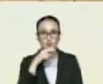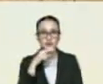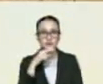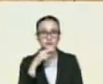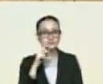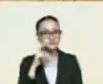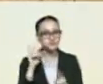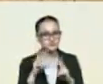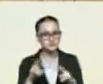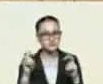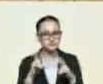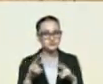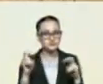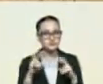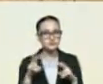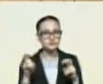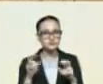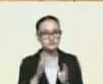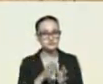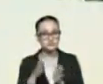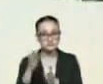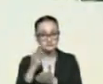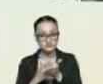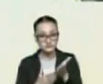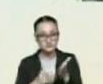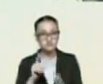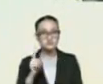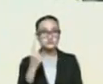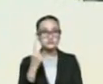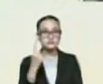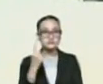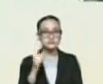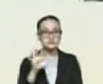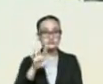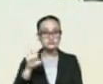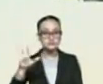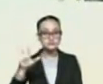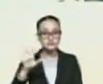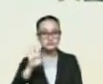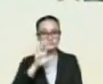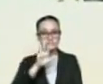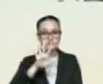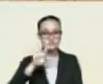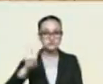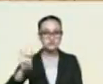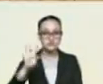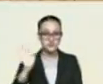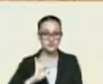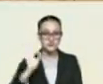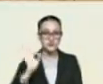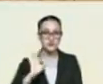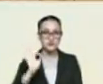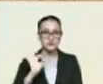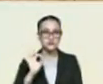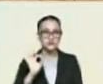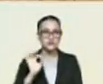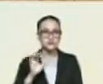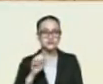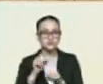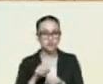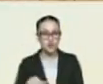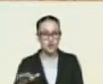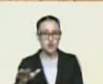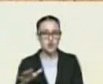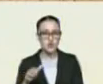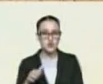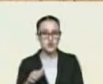La verificación ciudadana fase 1, que es la que hacen el 54%, es la que hacen los ciudadanos